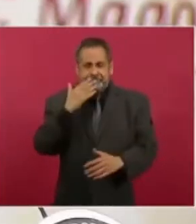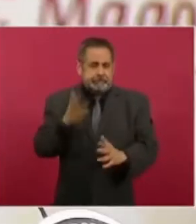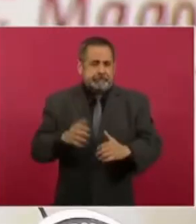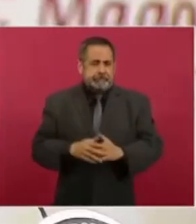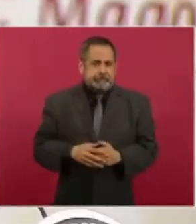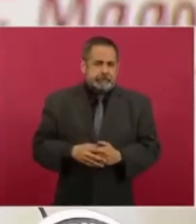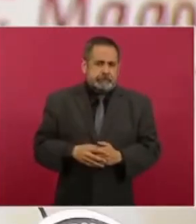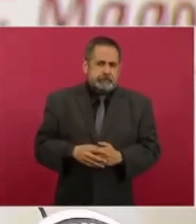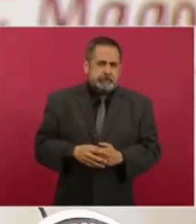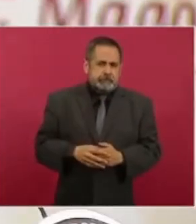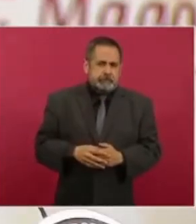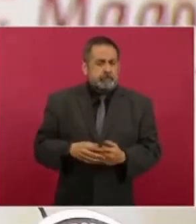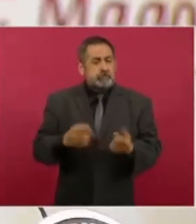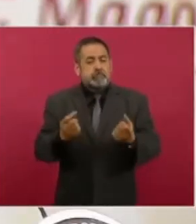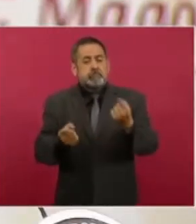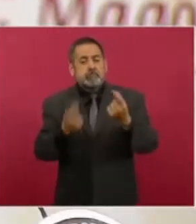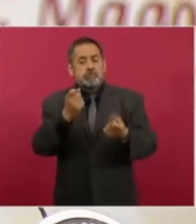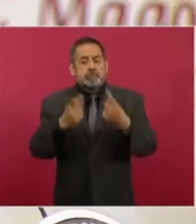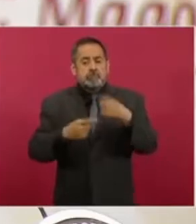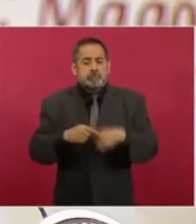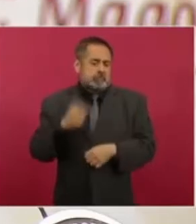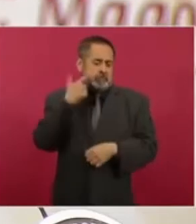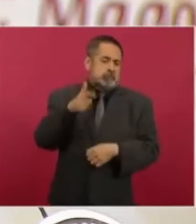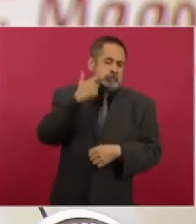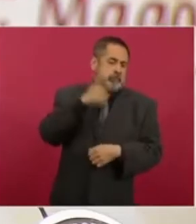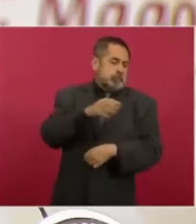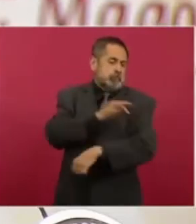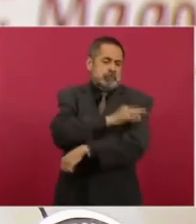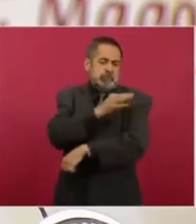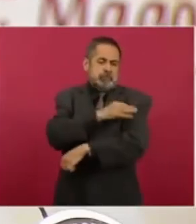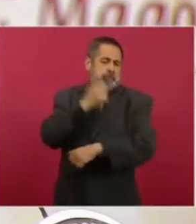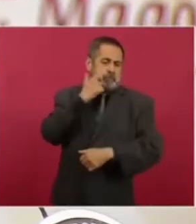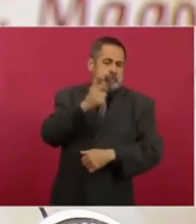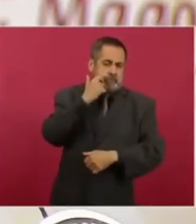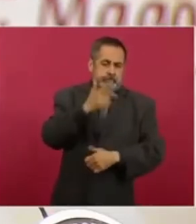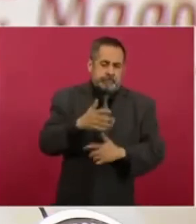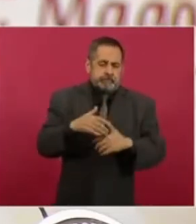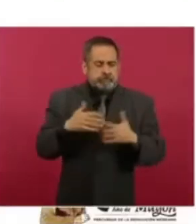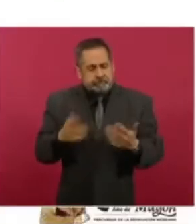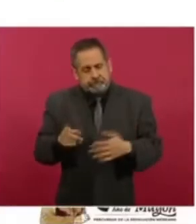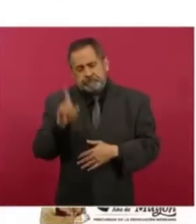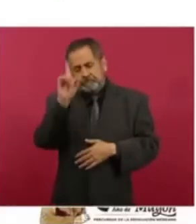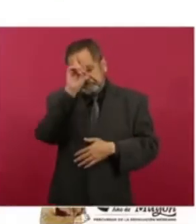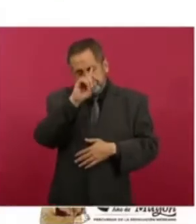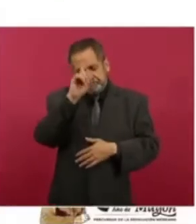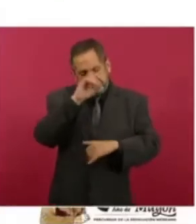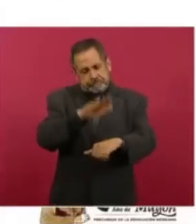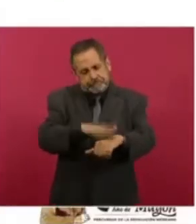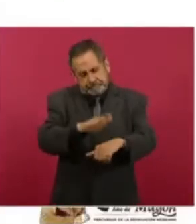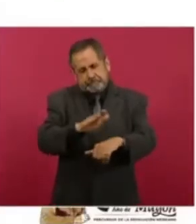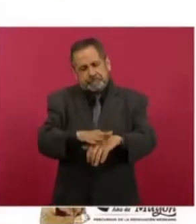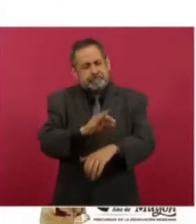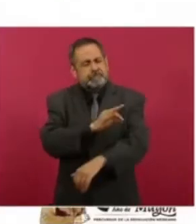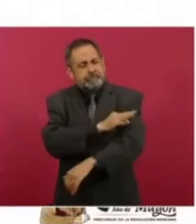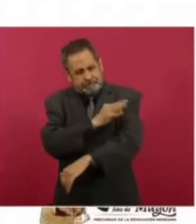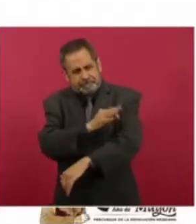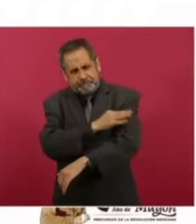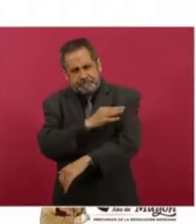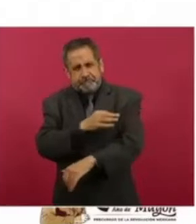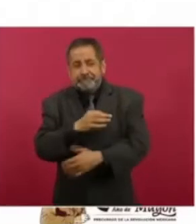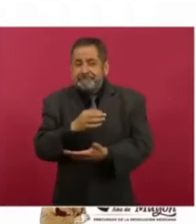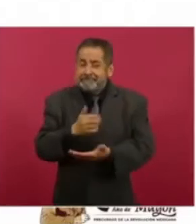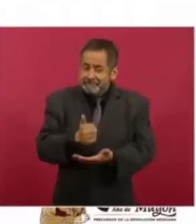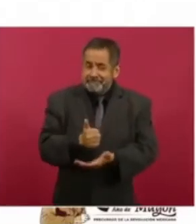algunas personas que han decidido no vacunarse. Seguimos alentándoles a que se vacunen, considerando que la vacuna